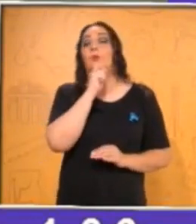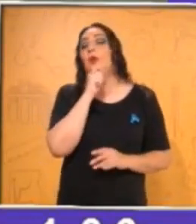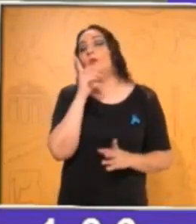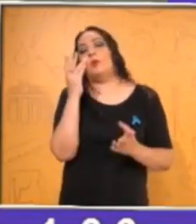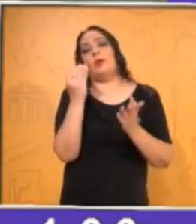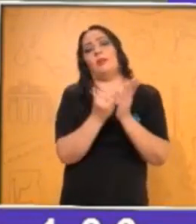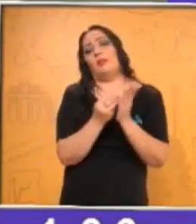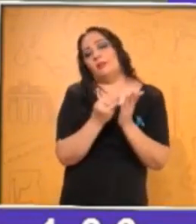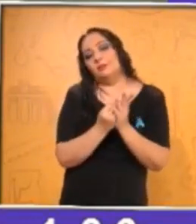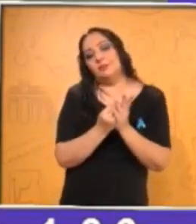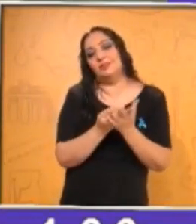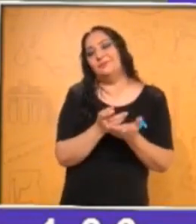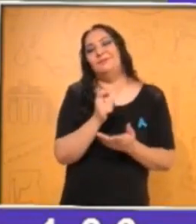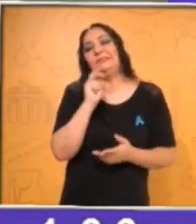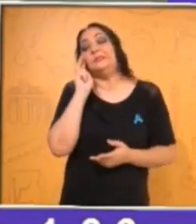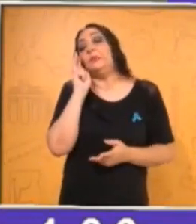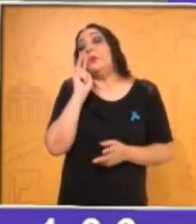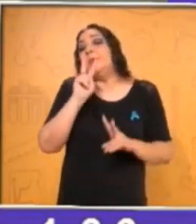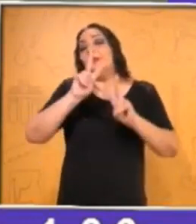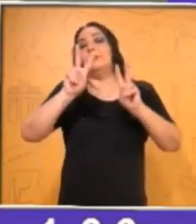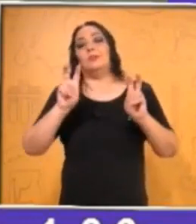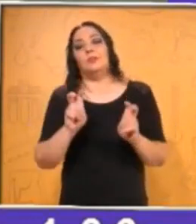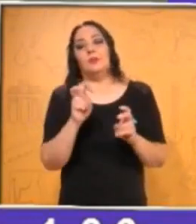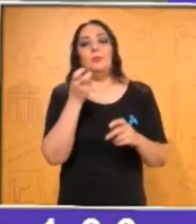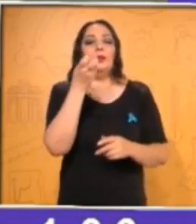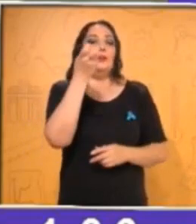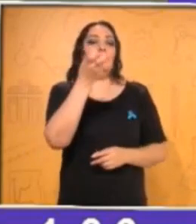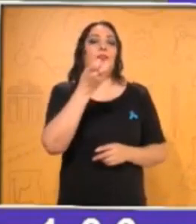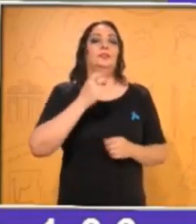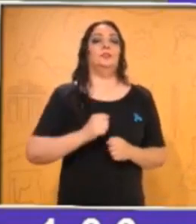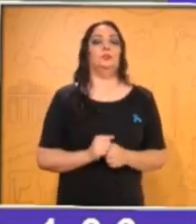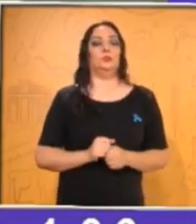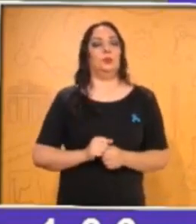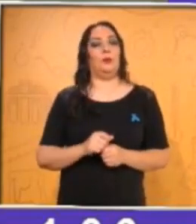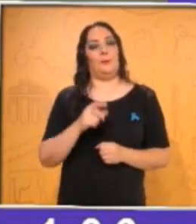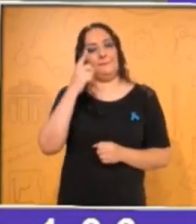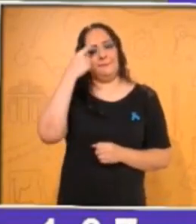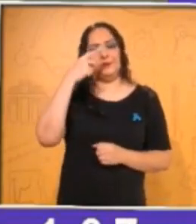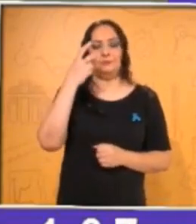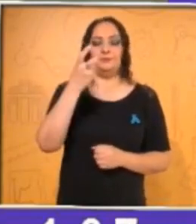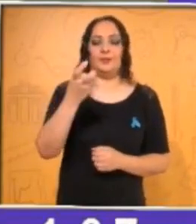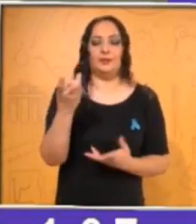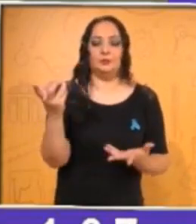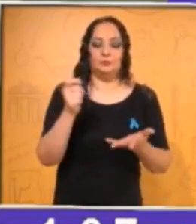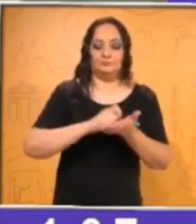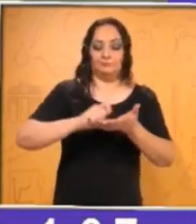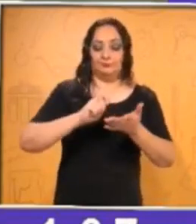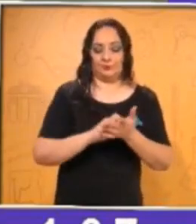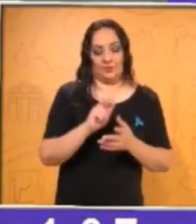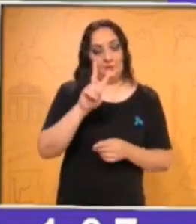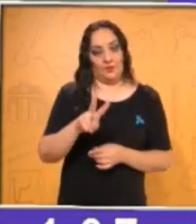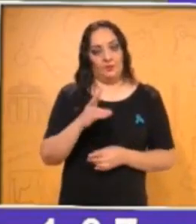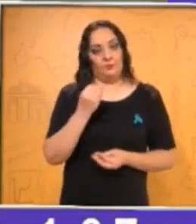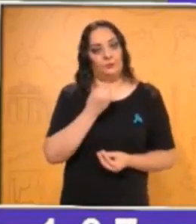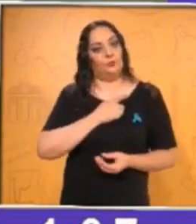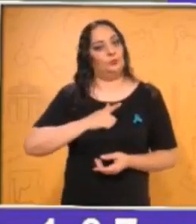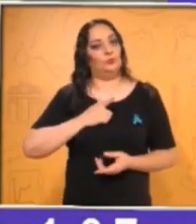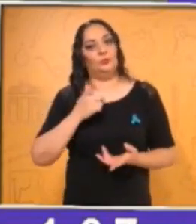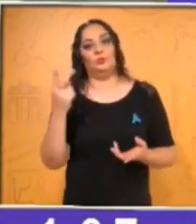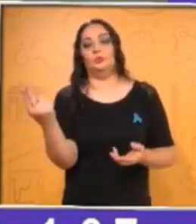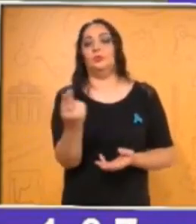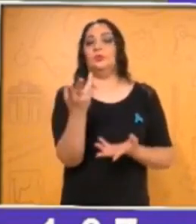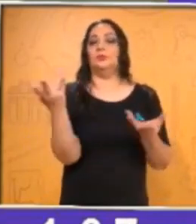escuela quizás y no habían tenido la oportunidad de conocer esa información. Para eso son sus notas y me da mucho gusto que las estén